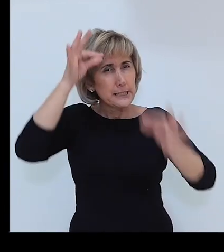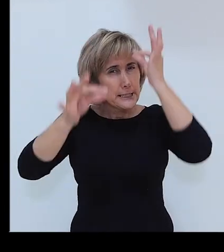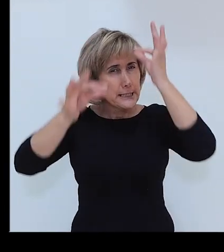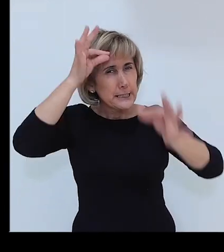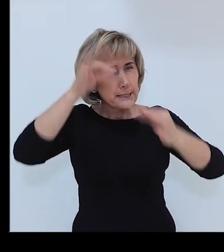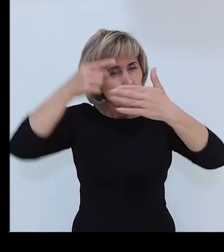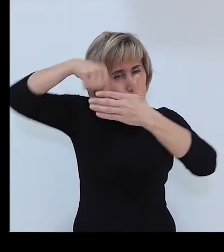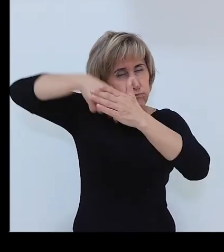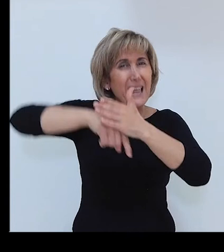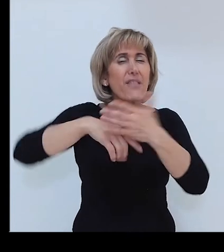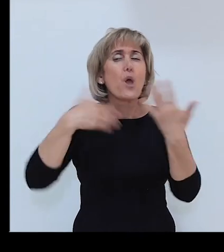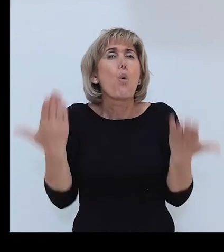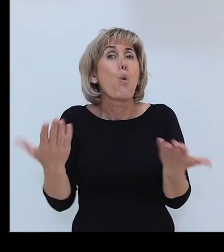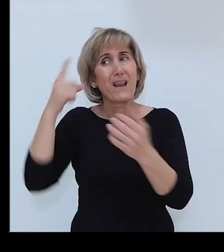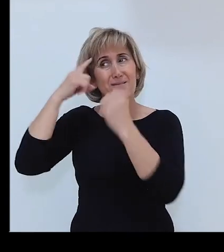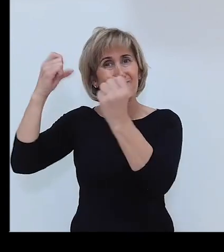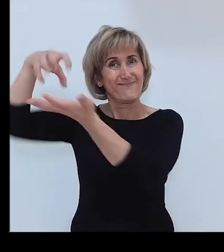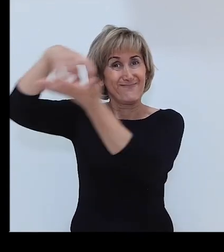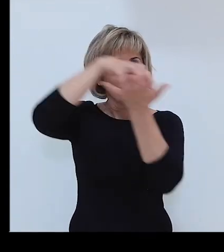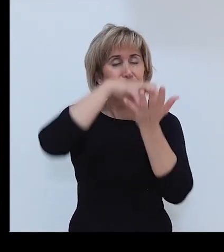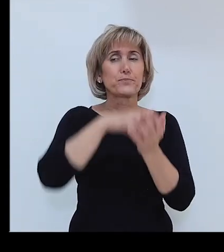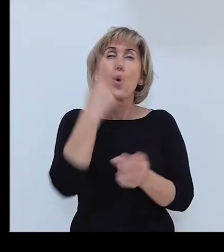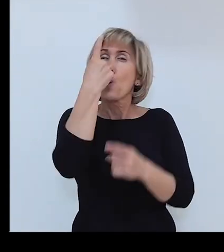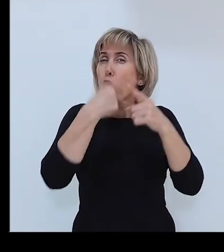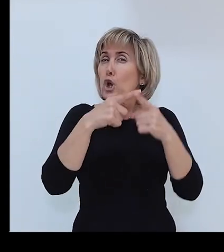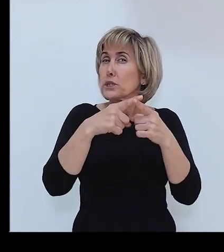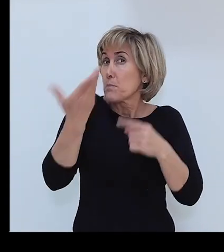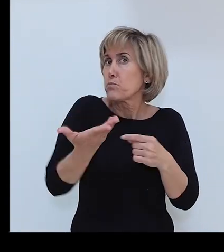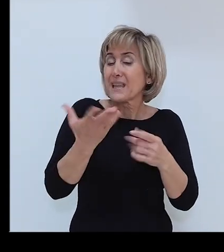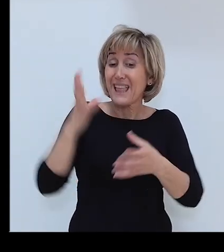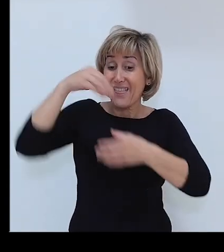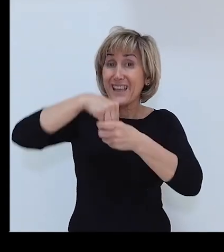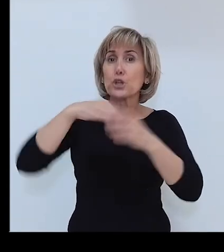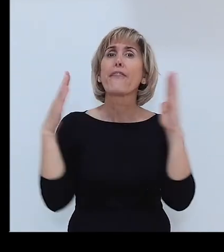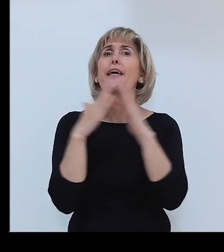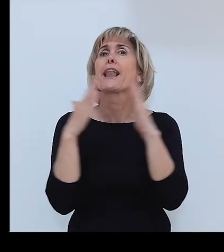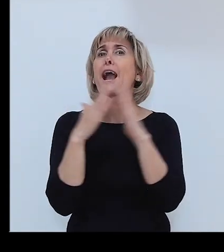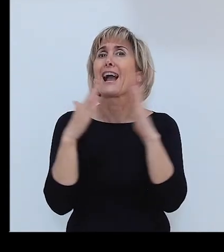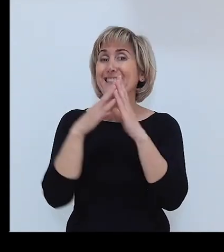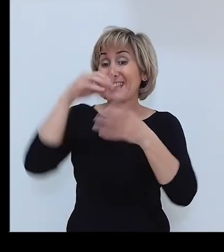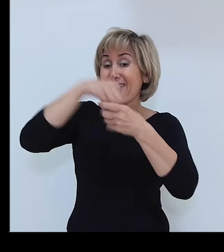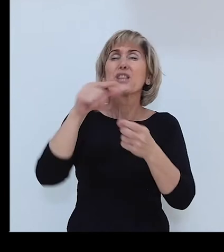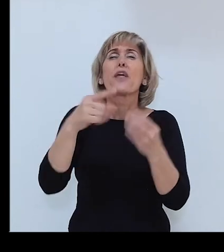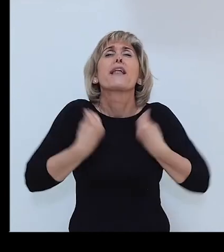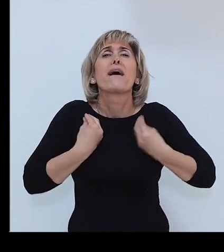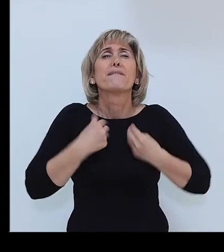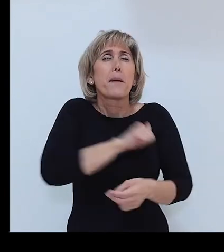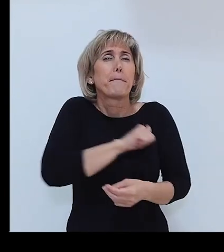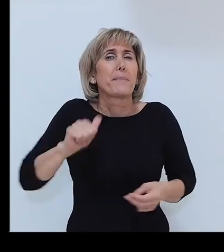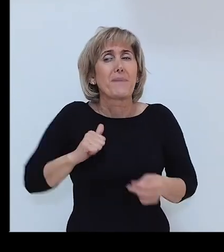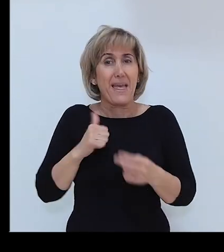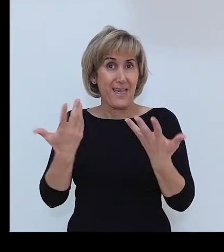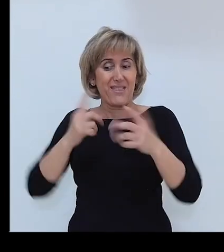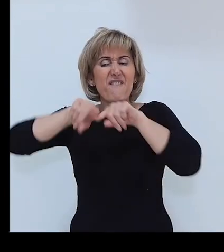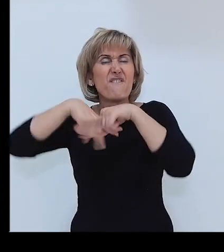hace un análisis exhaustivo de cuáles son las instituciones. Una de ellas muy importante es el hogar, es